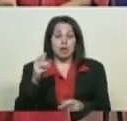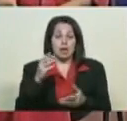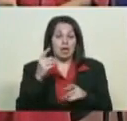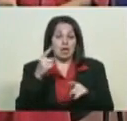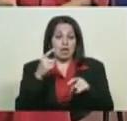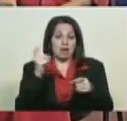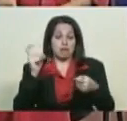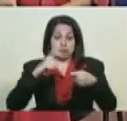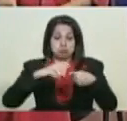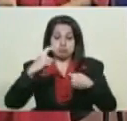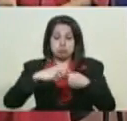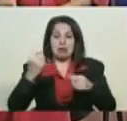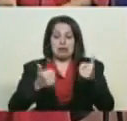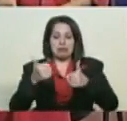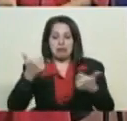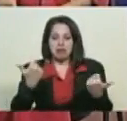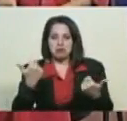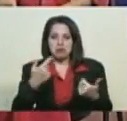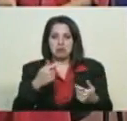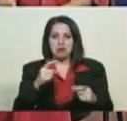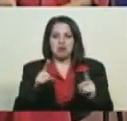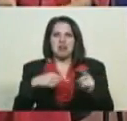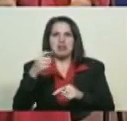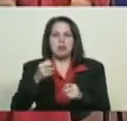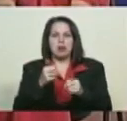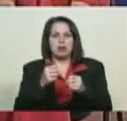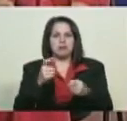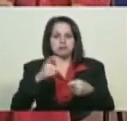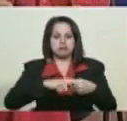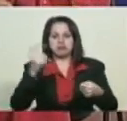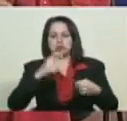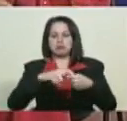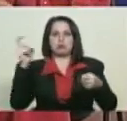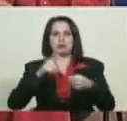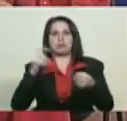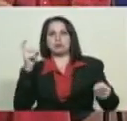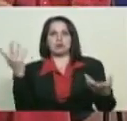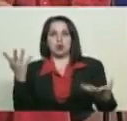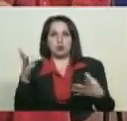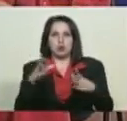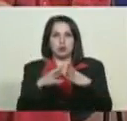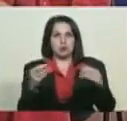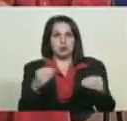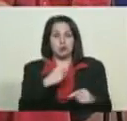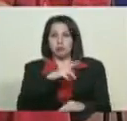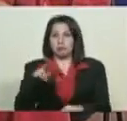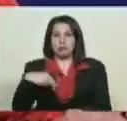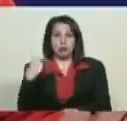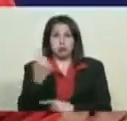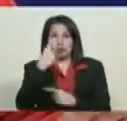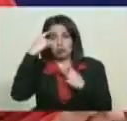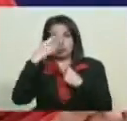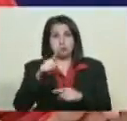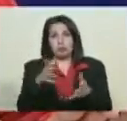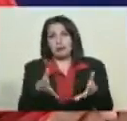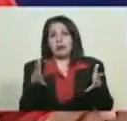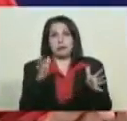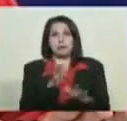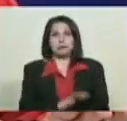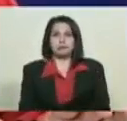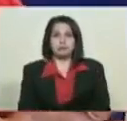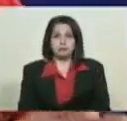candidatos a diputados, todos, y fuimos nosotros solos nada más, y ganamos. La participación